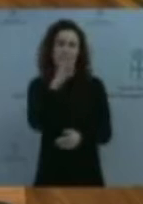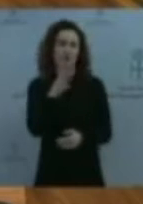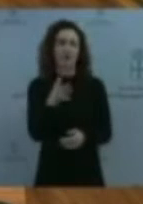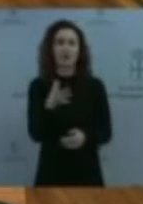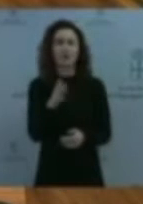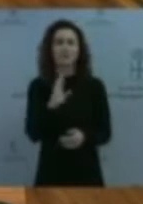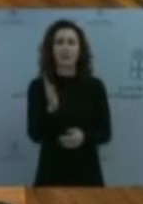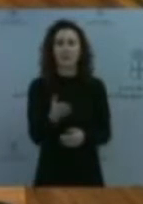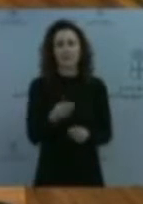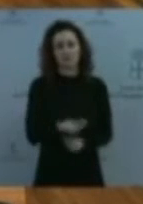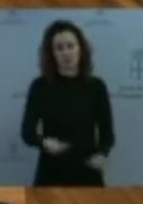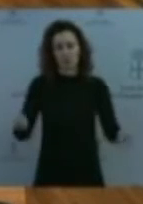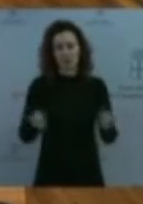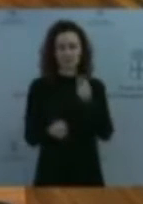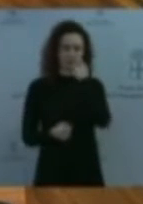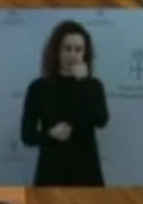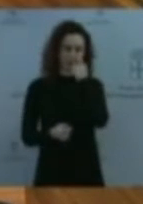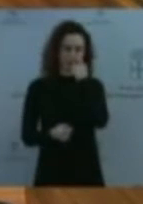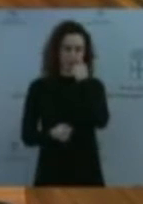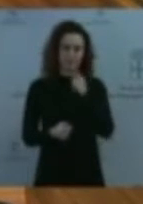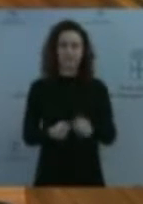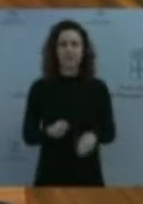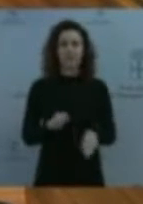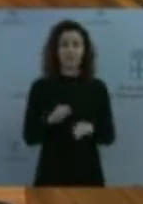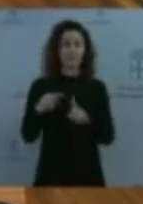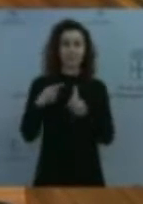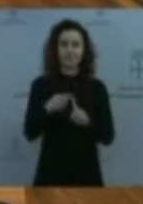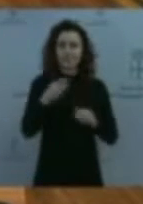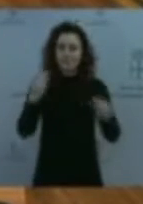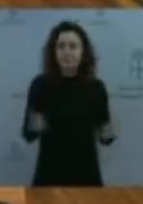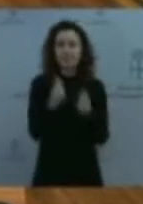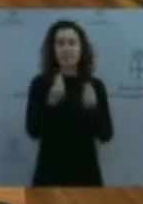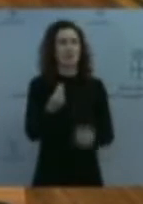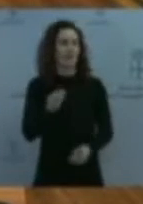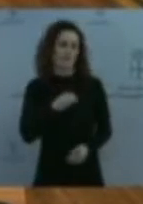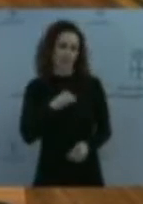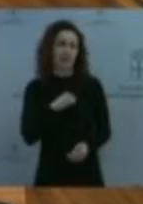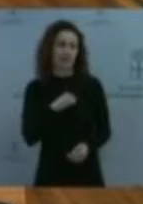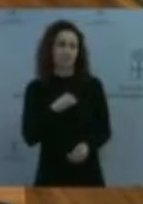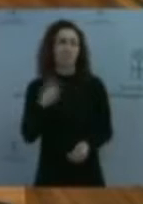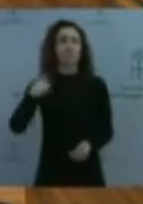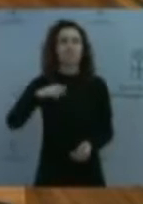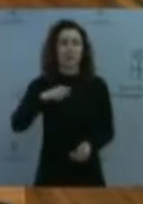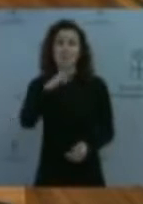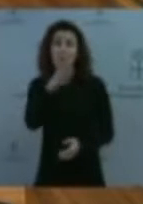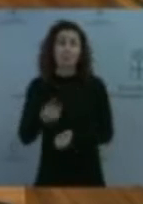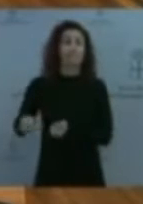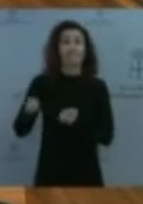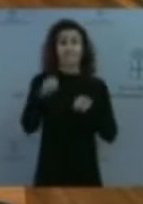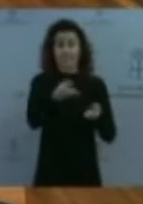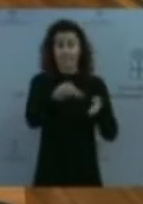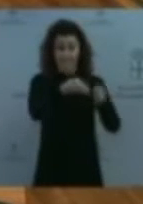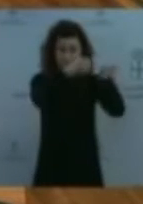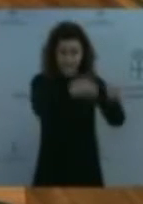Para mejorar, es una pena que el señor Barbón haya salido porque el mensaje va, obviamente, también dirigido a él. Para mejorar